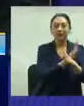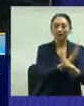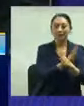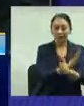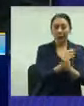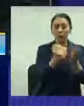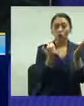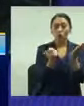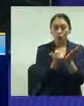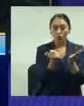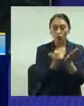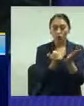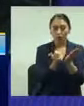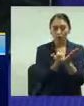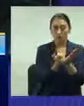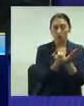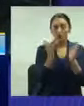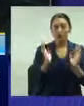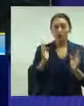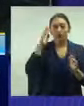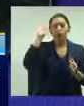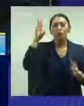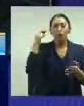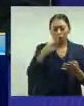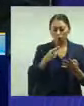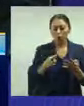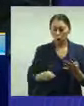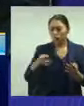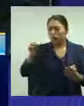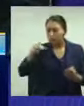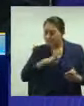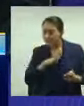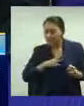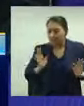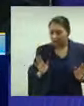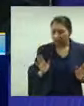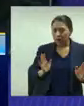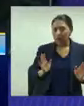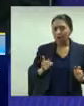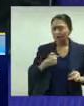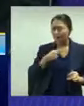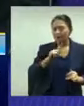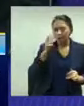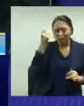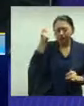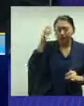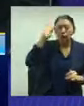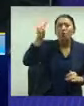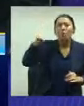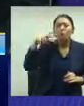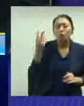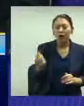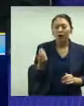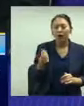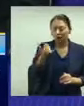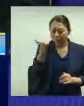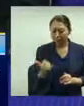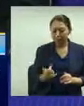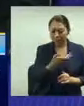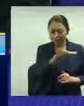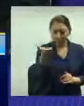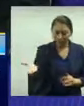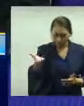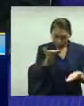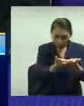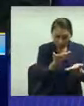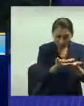del seguro escolar, pues porque los recursos existían, o sea, no entiendo por qué hoy están pidiendo para